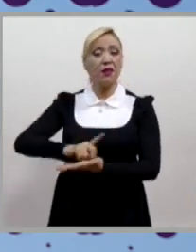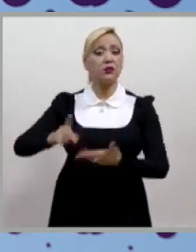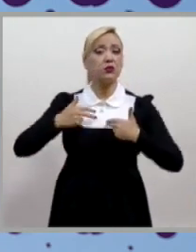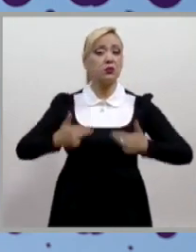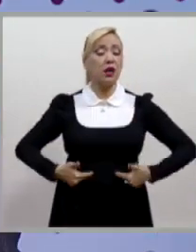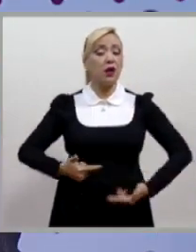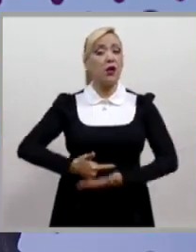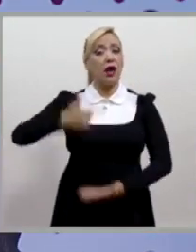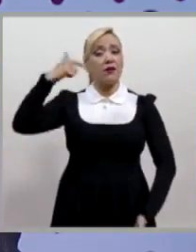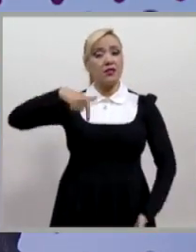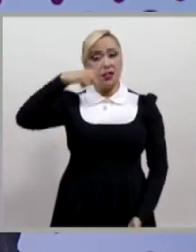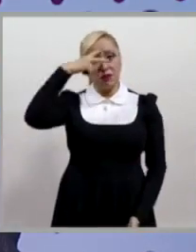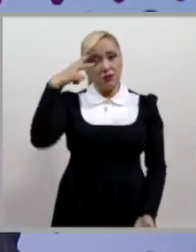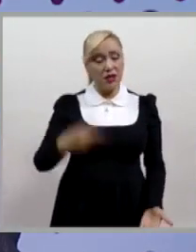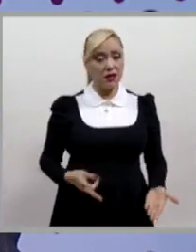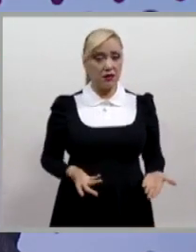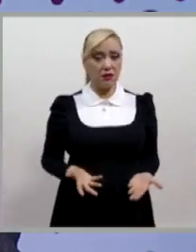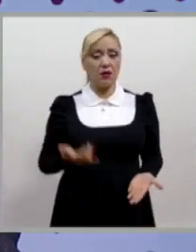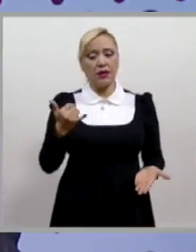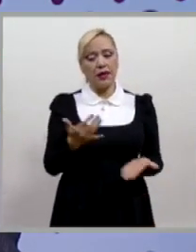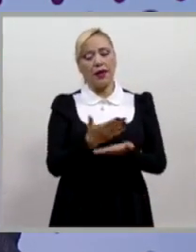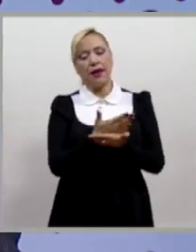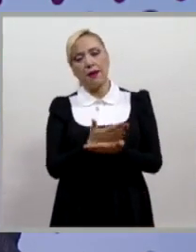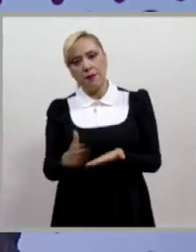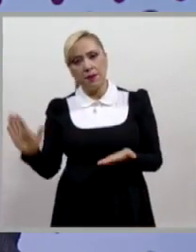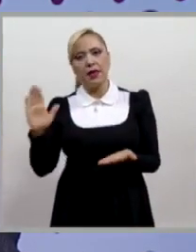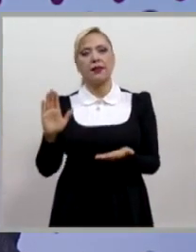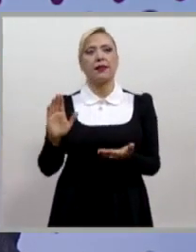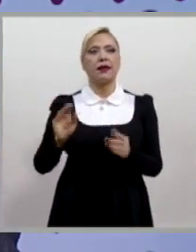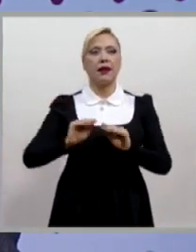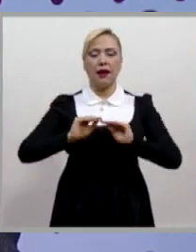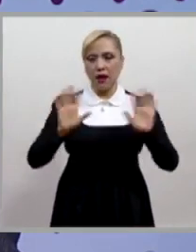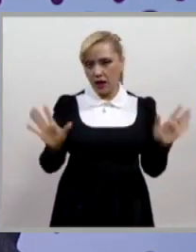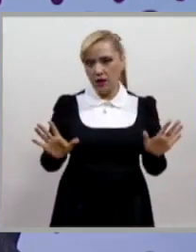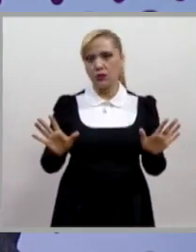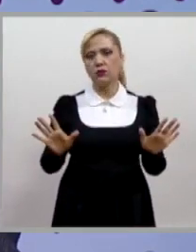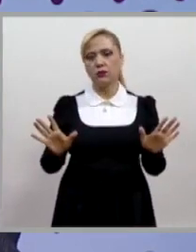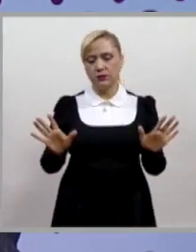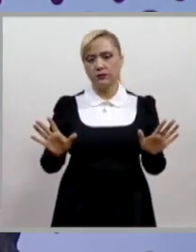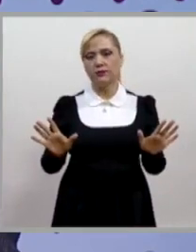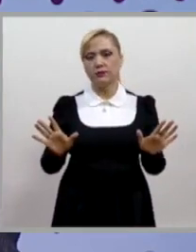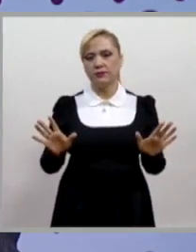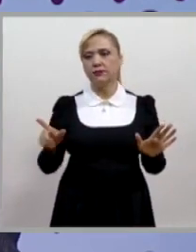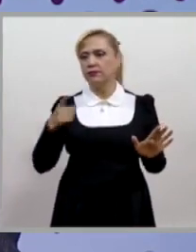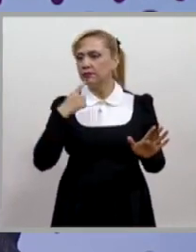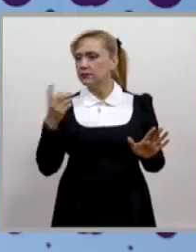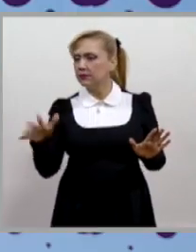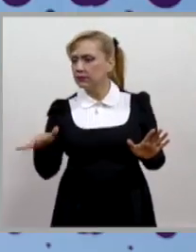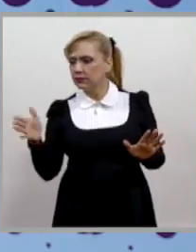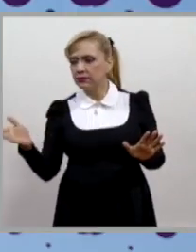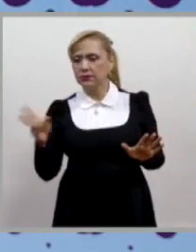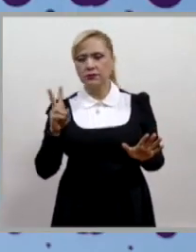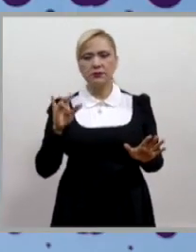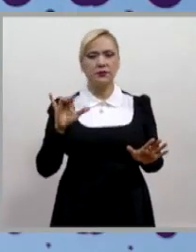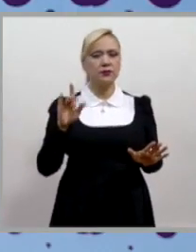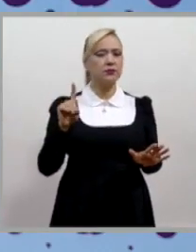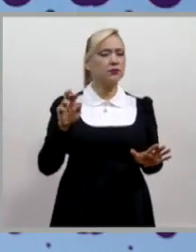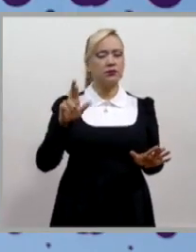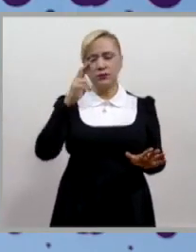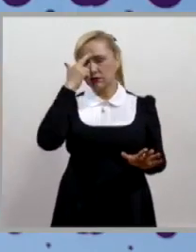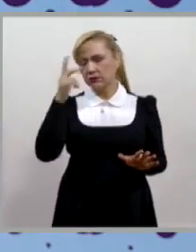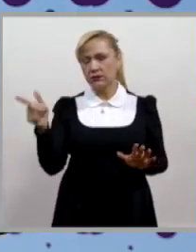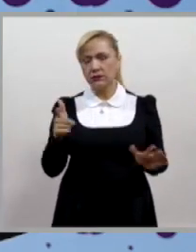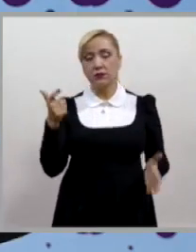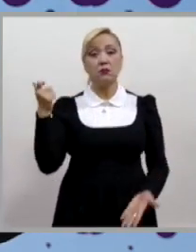problema muy grave, ¿sí? Y luego, aparte de eso, evidentemente está y es propio, ya decía alguien, creo que comentabas tú, Víctor o Carla, no recuerdo el